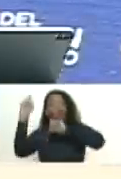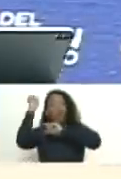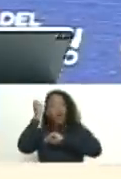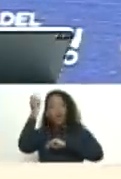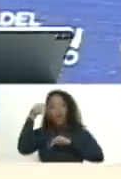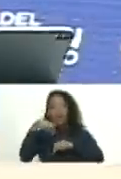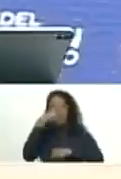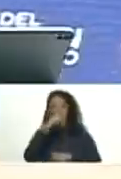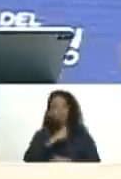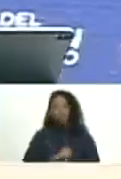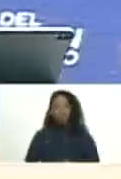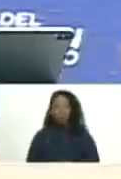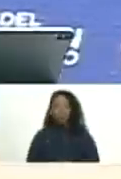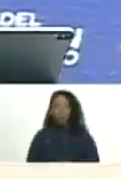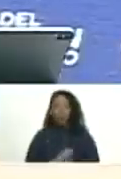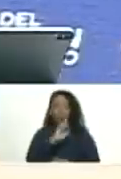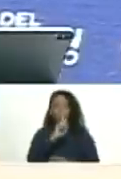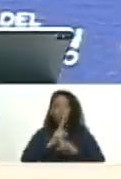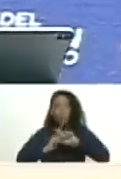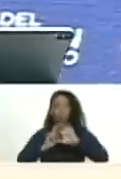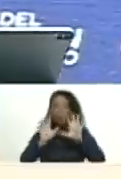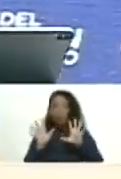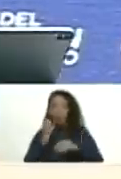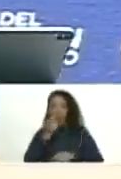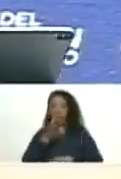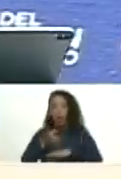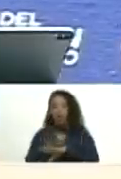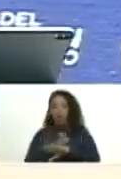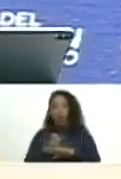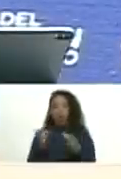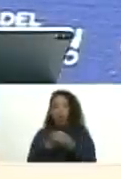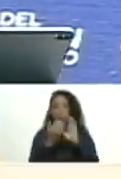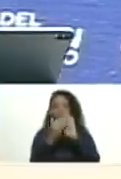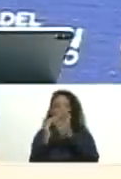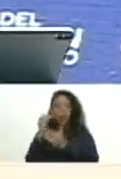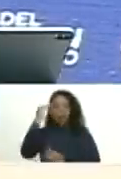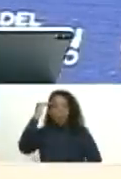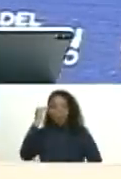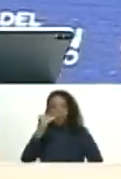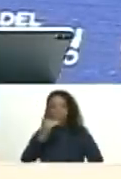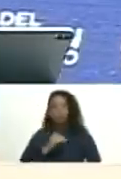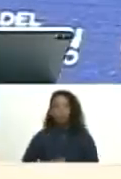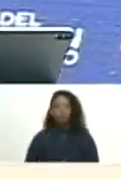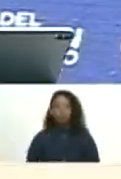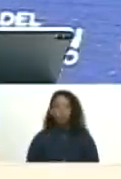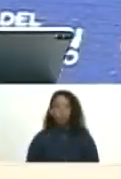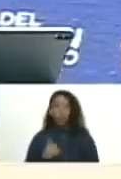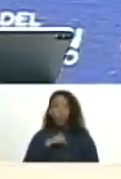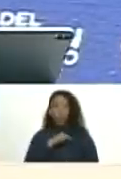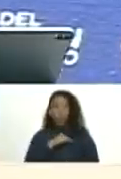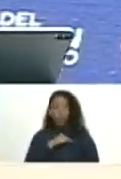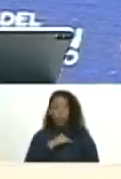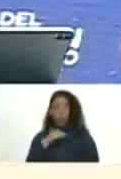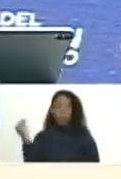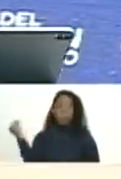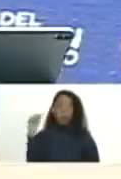año del 1x10 del buen gobierno, con las brigadas comunitarias militares, nos hemos